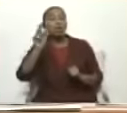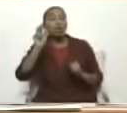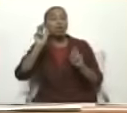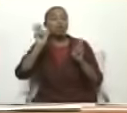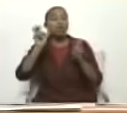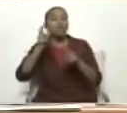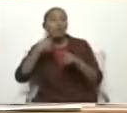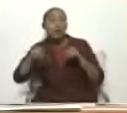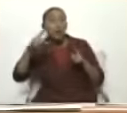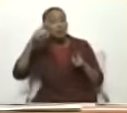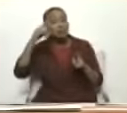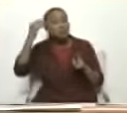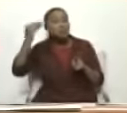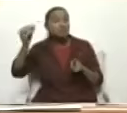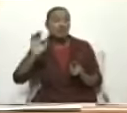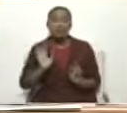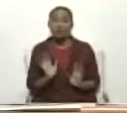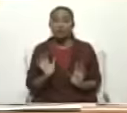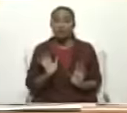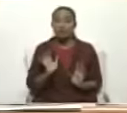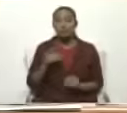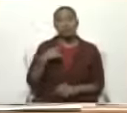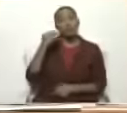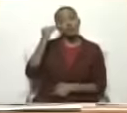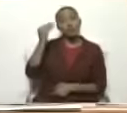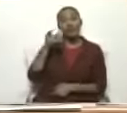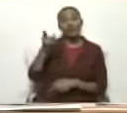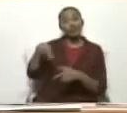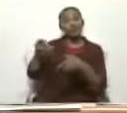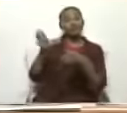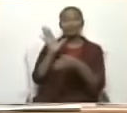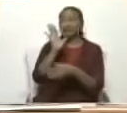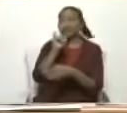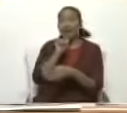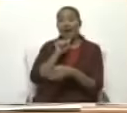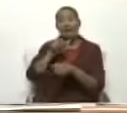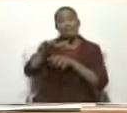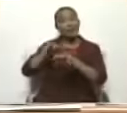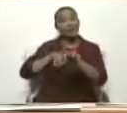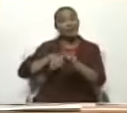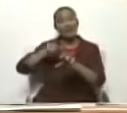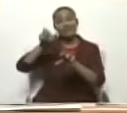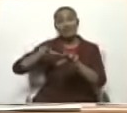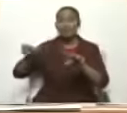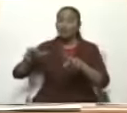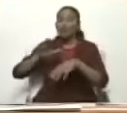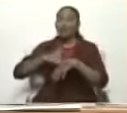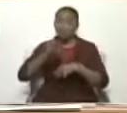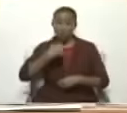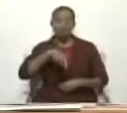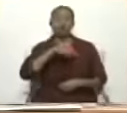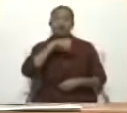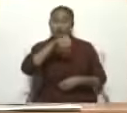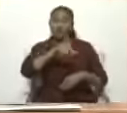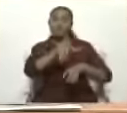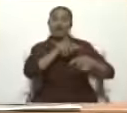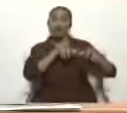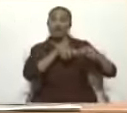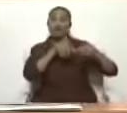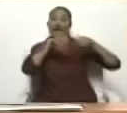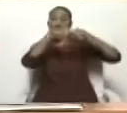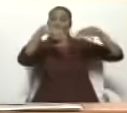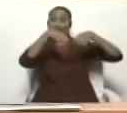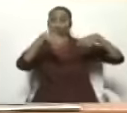Andan en otra cosa. Cuando digo que no la tienen, es porque nosotros sí la tenemos, la estructura. Yo no le veo, aquí están los